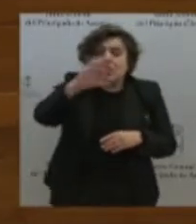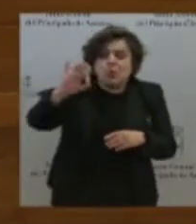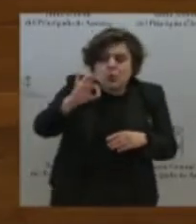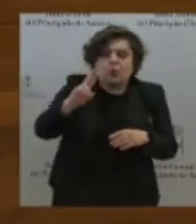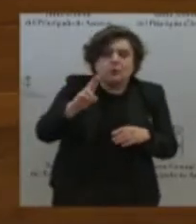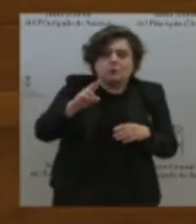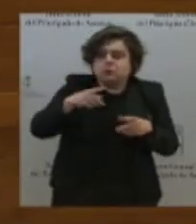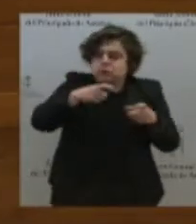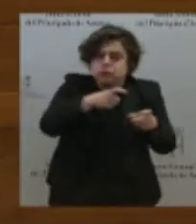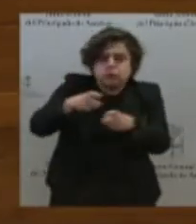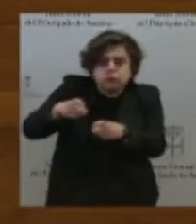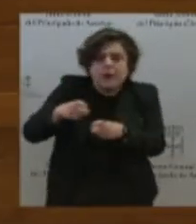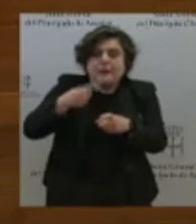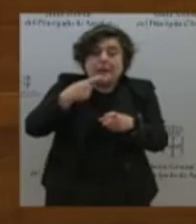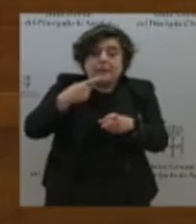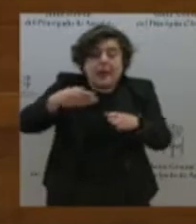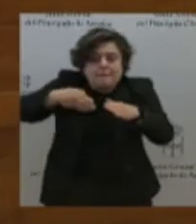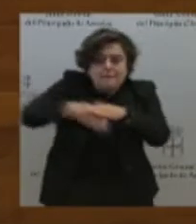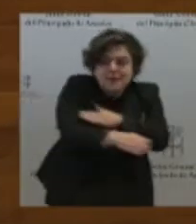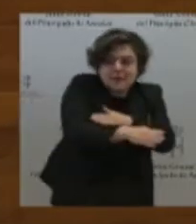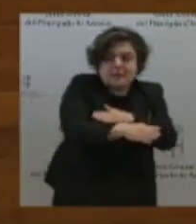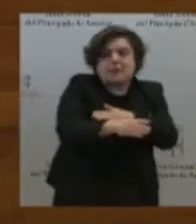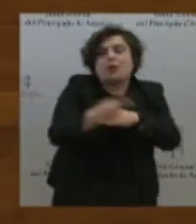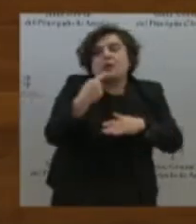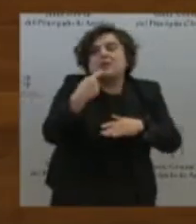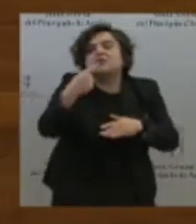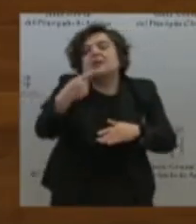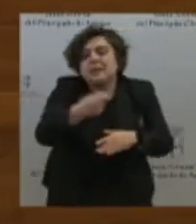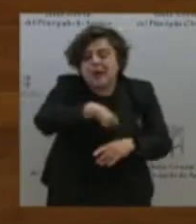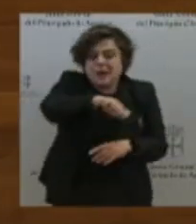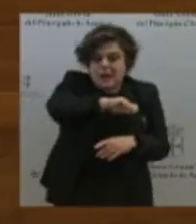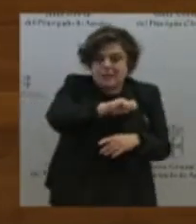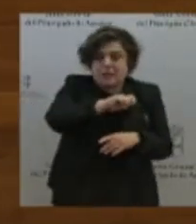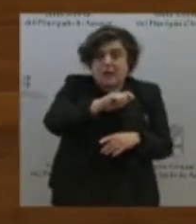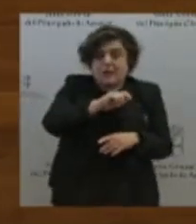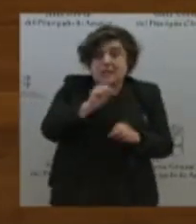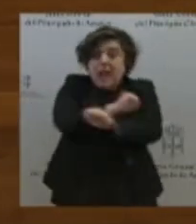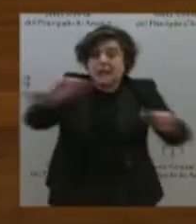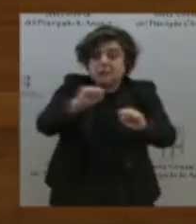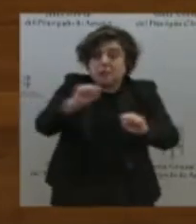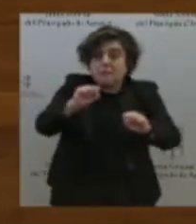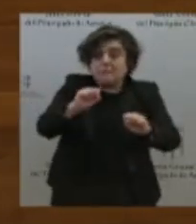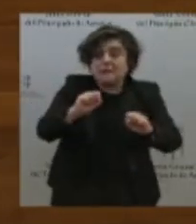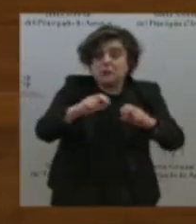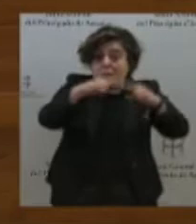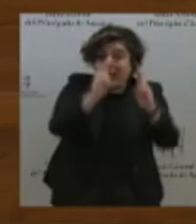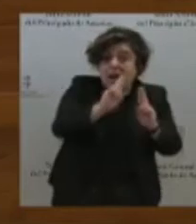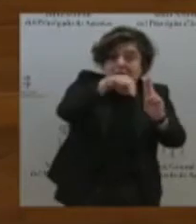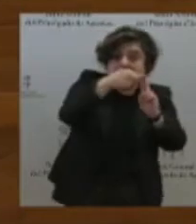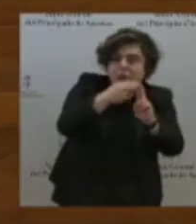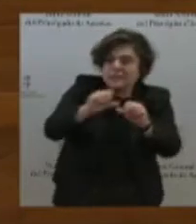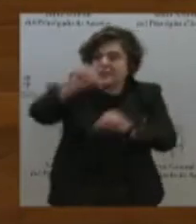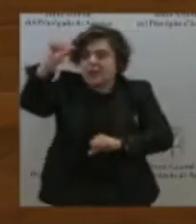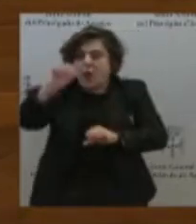en Asturias. Las bombas sobre Cangues de Onís, Sisión o Avilés minaron el espíritu de resistencia de la